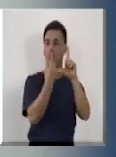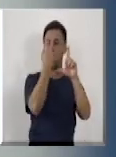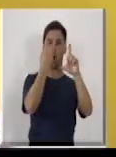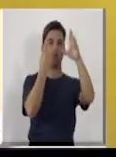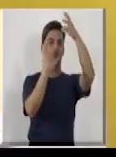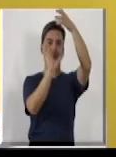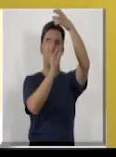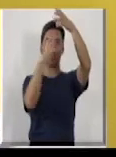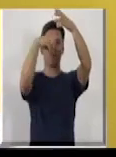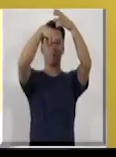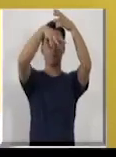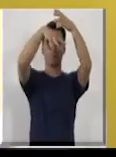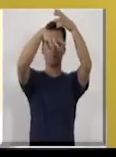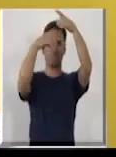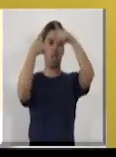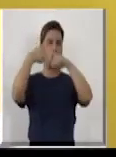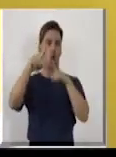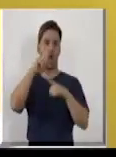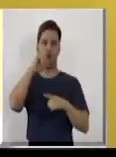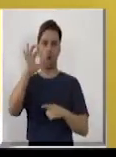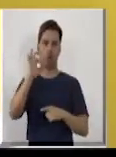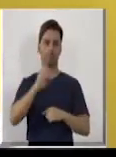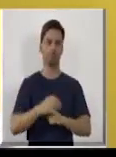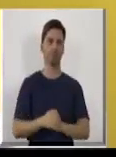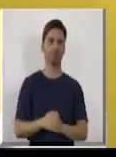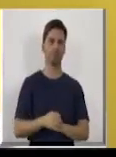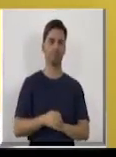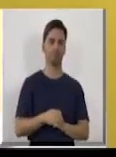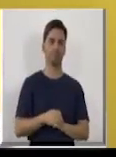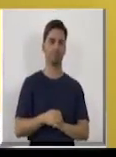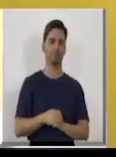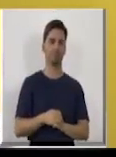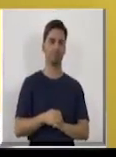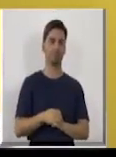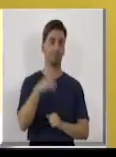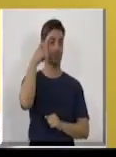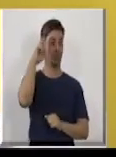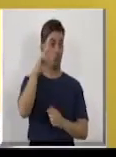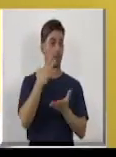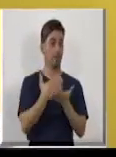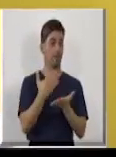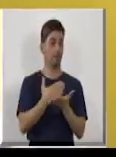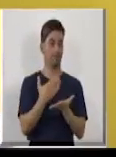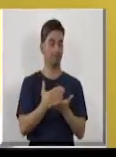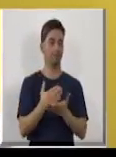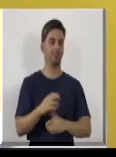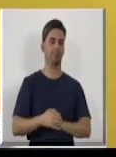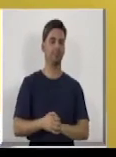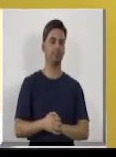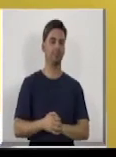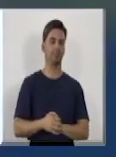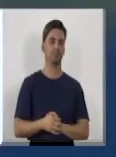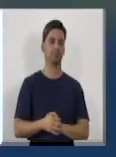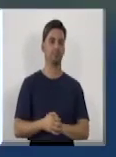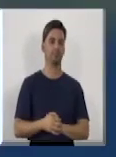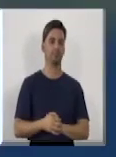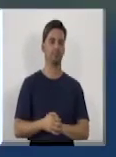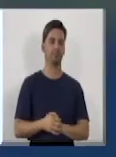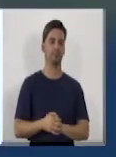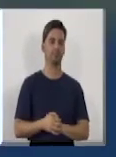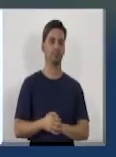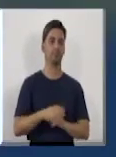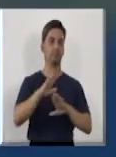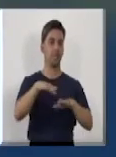bombillos. ¿De acuerdo? Lo reafirmaron, lo vimos así en clase. Por lo tanto, conociendo los instrumentos